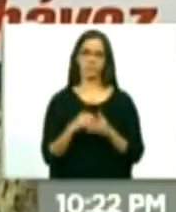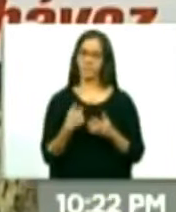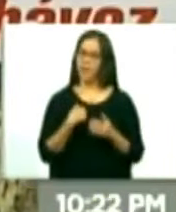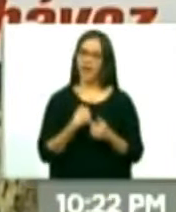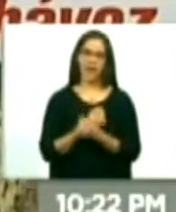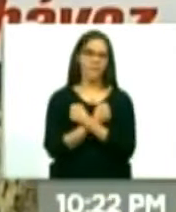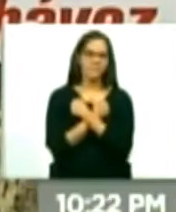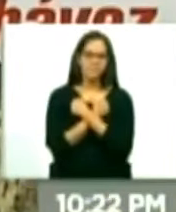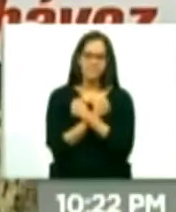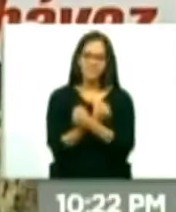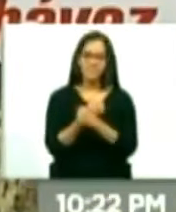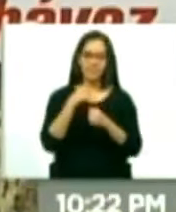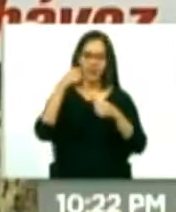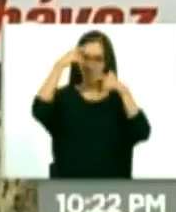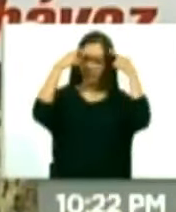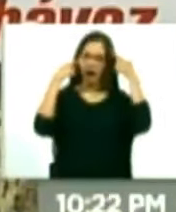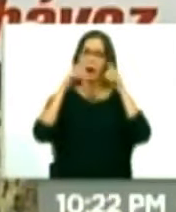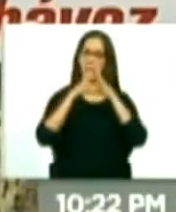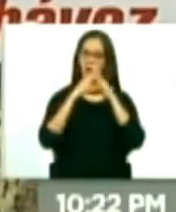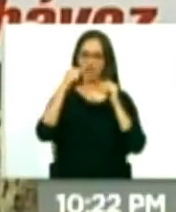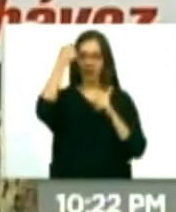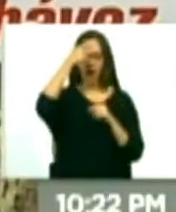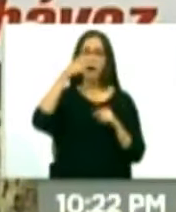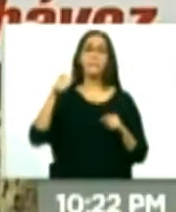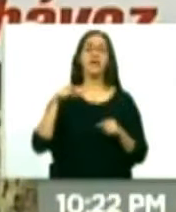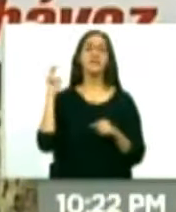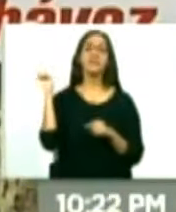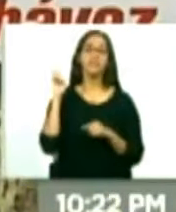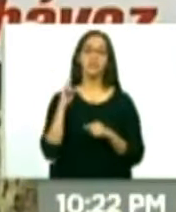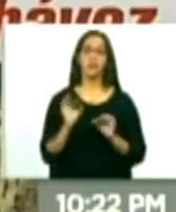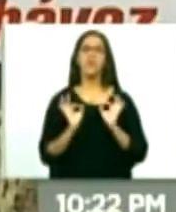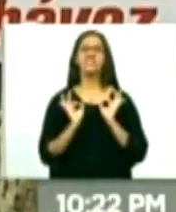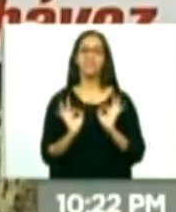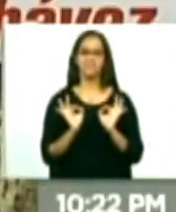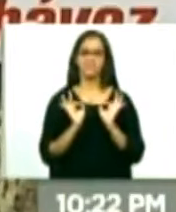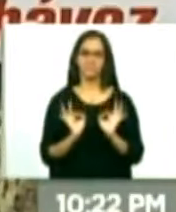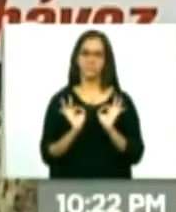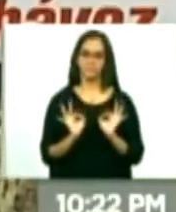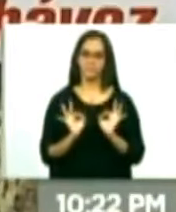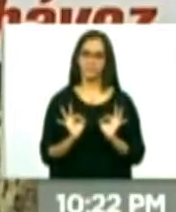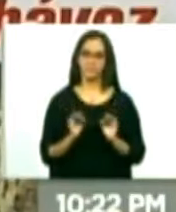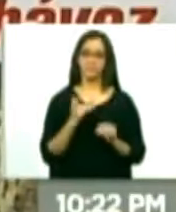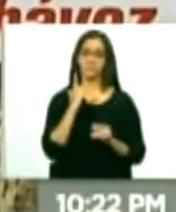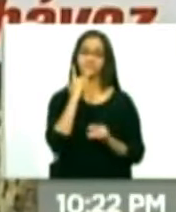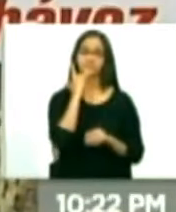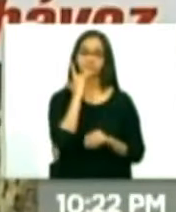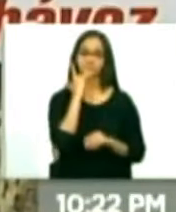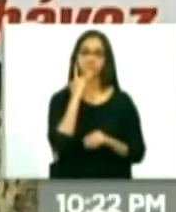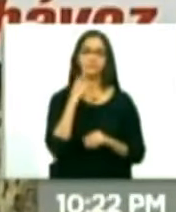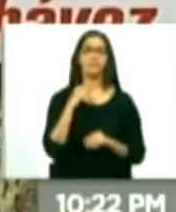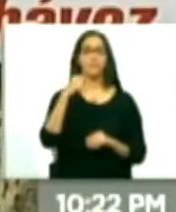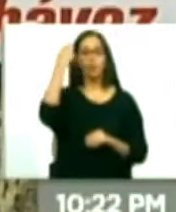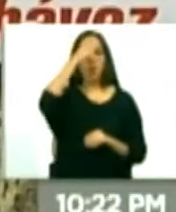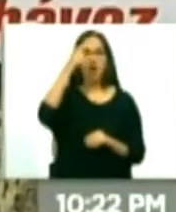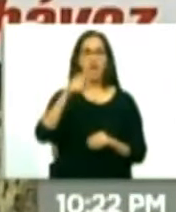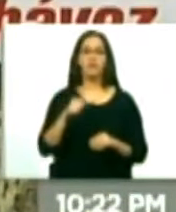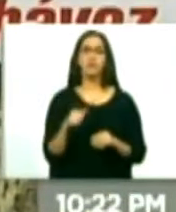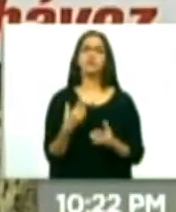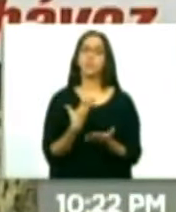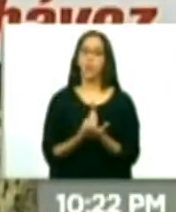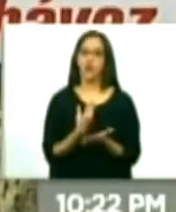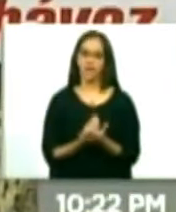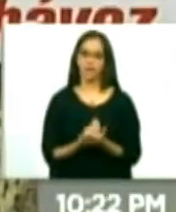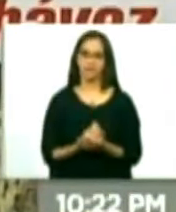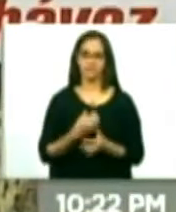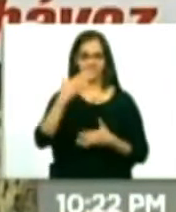amor chavista para todo el pueblo venezolano y muy especialmente al heroico pueblo del estado Monagas.